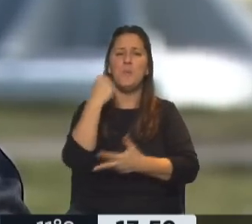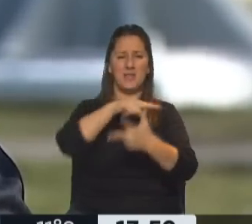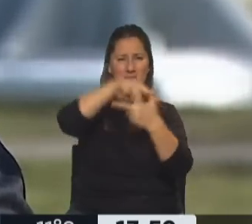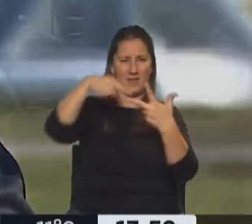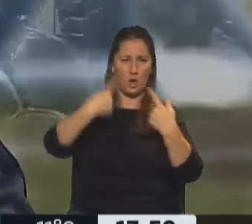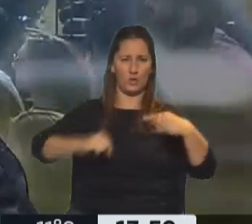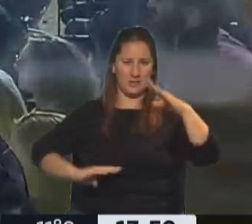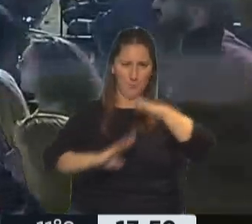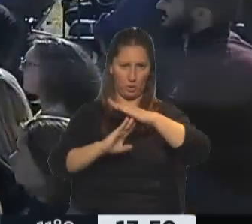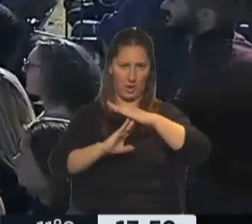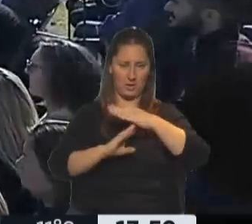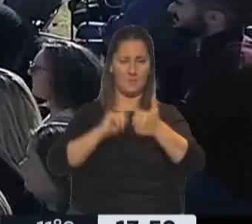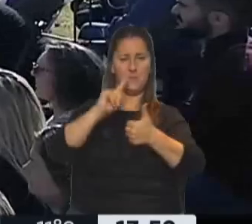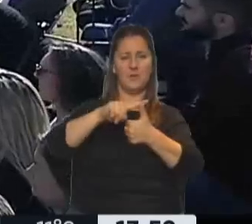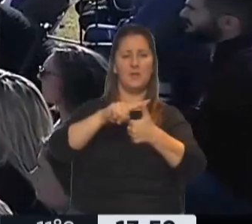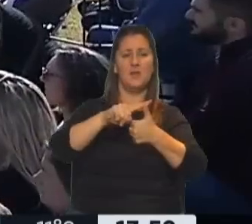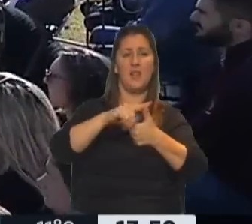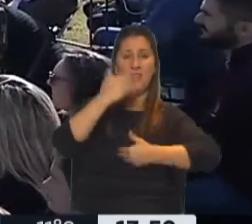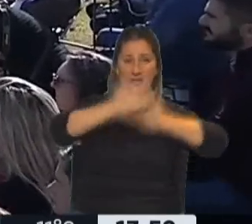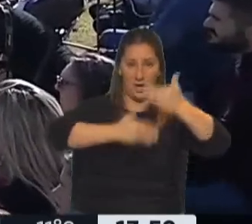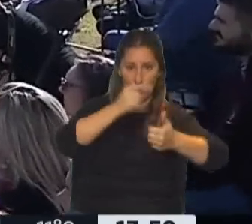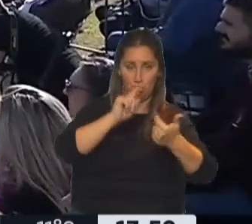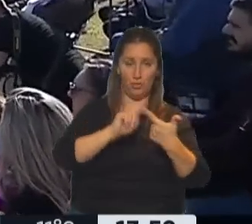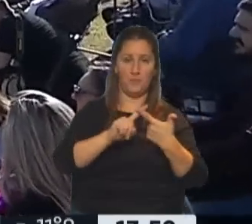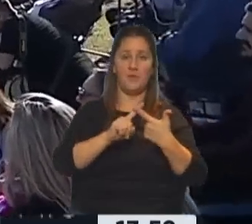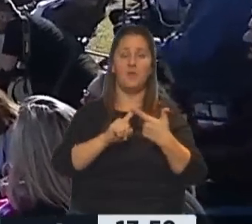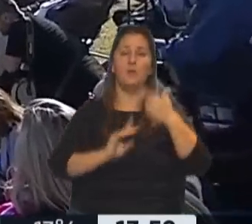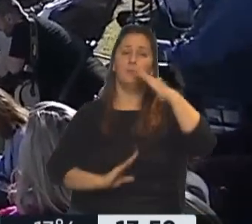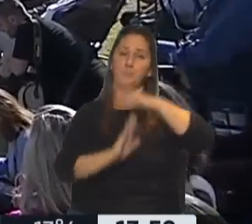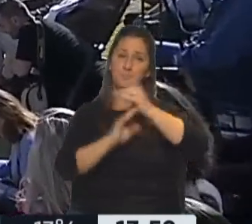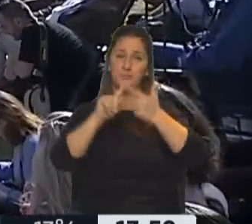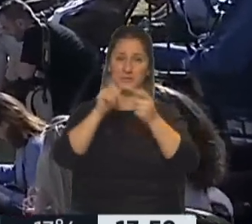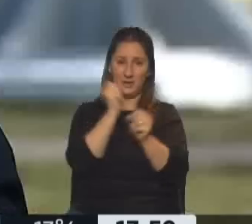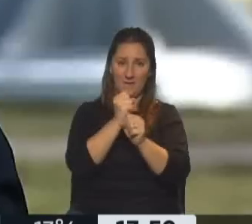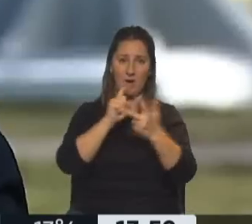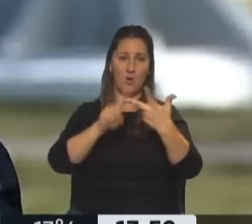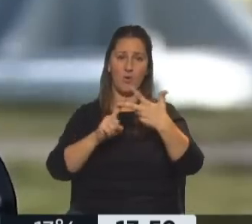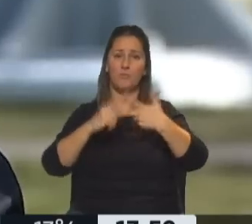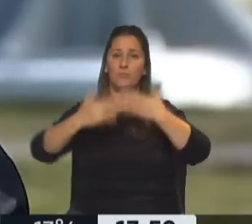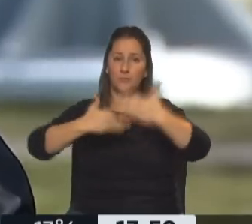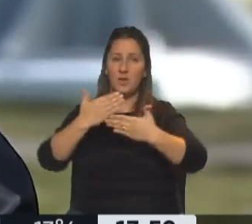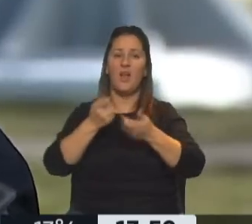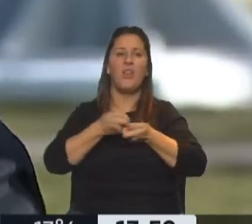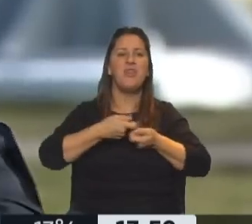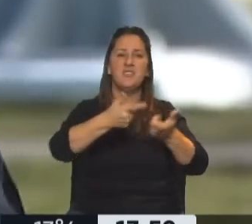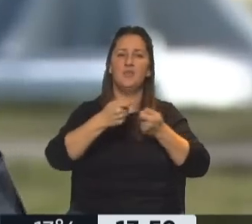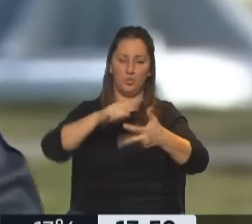pilares. Tiene un pilar que es el desarrollo, tiene un pilar que es el trabajo, tiene un pilar que es la